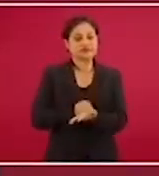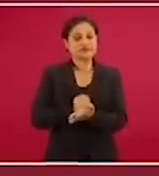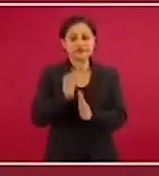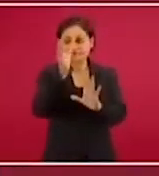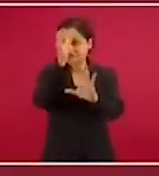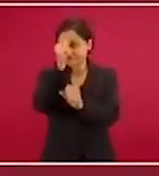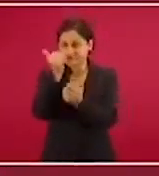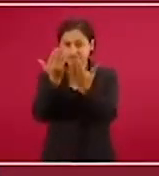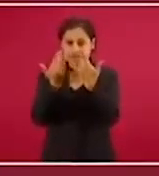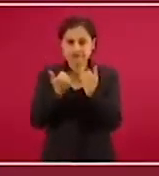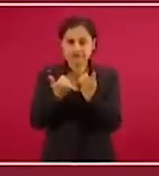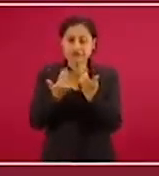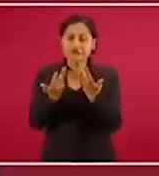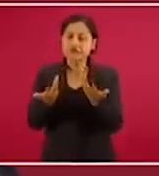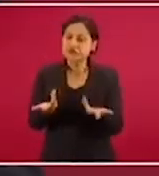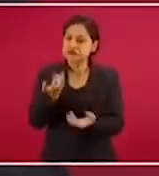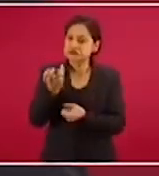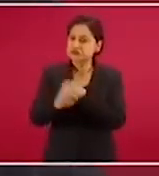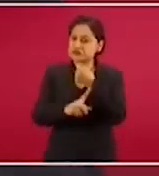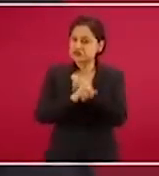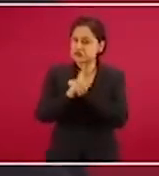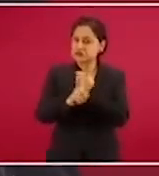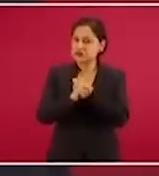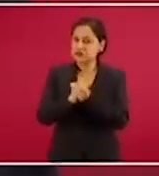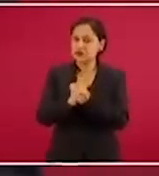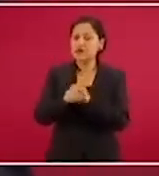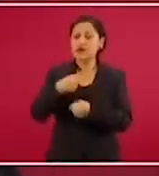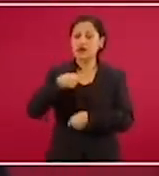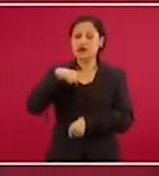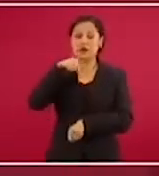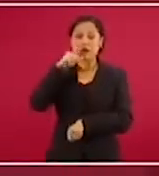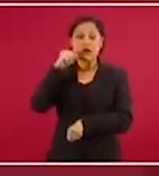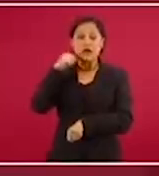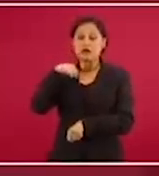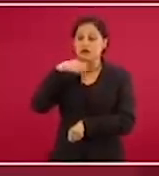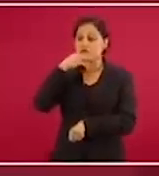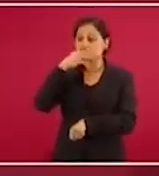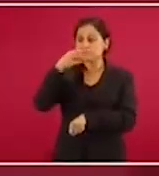que yo dije fue, bueno, el horno no está para bollos.